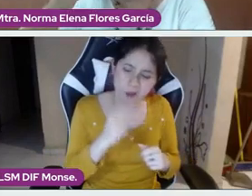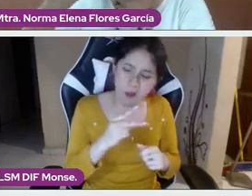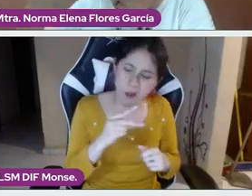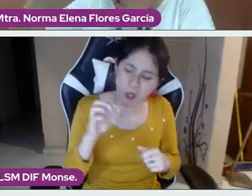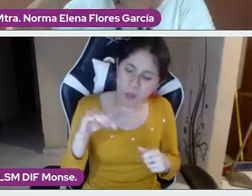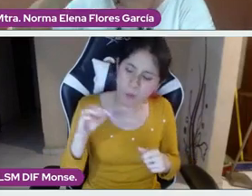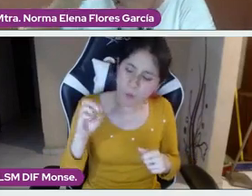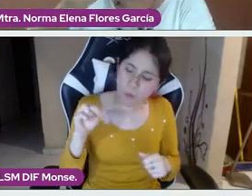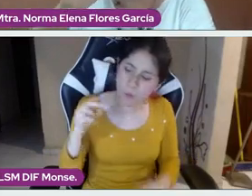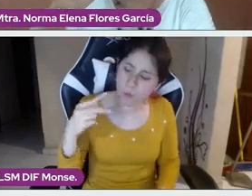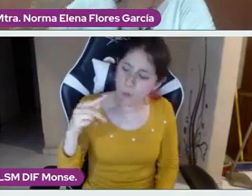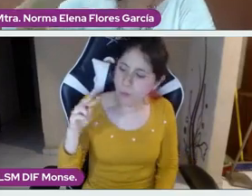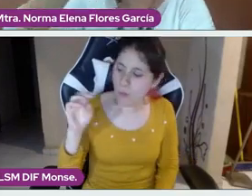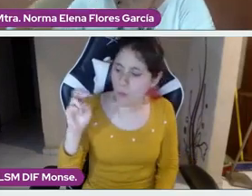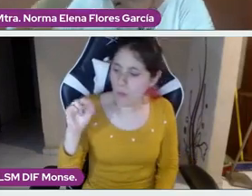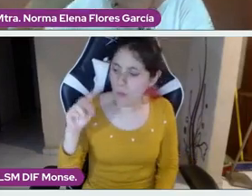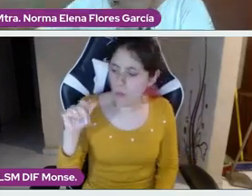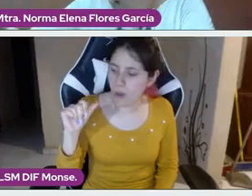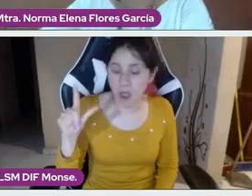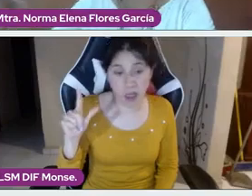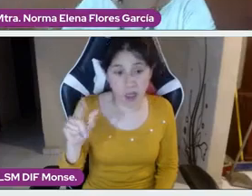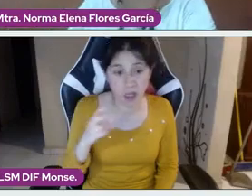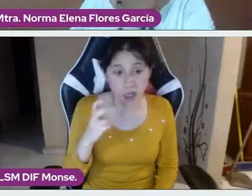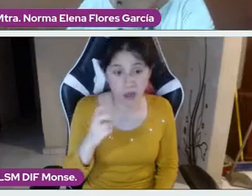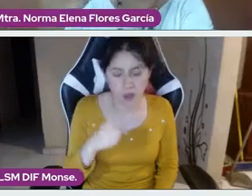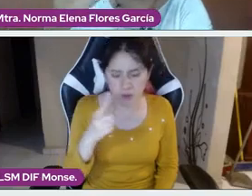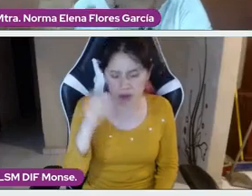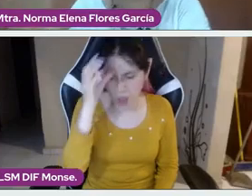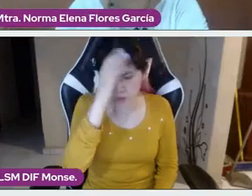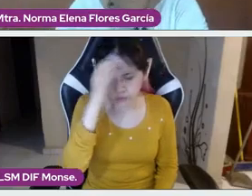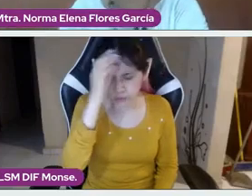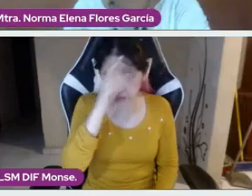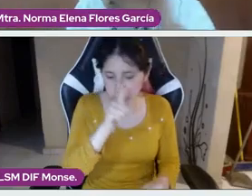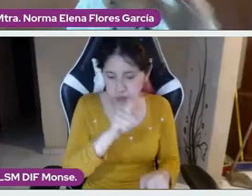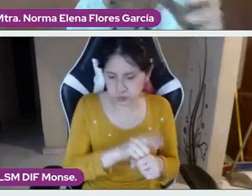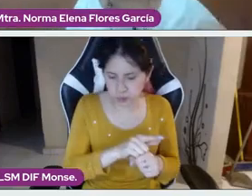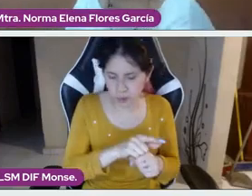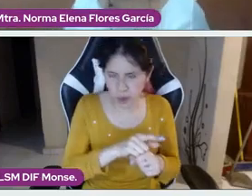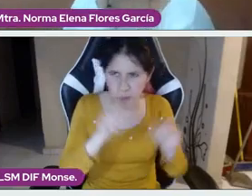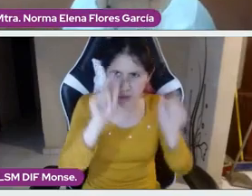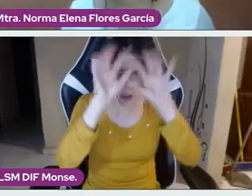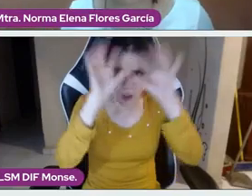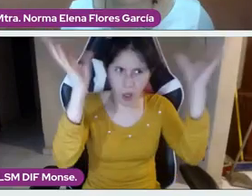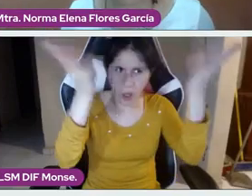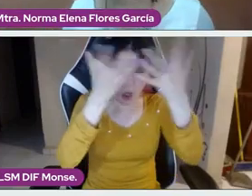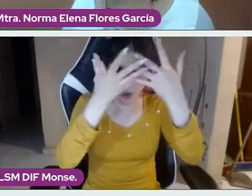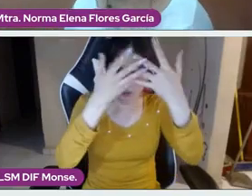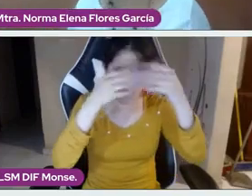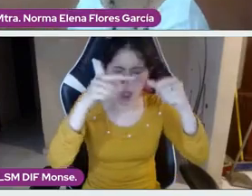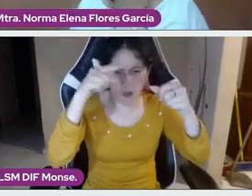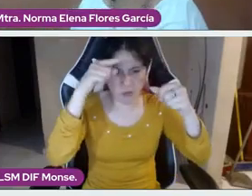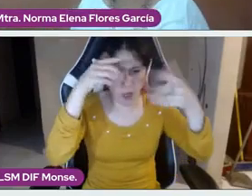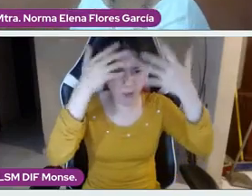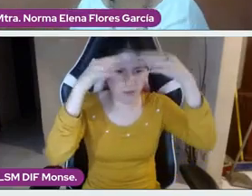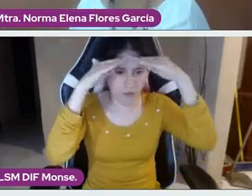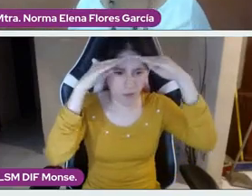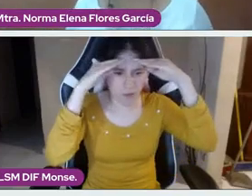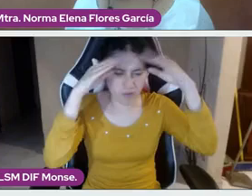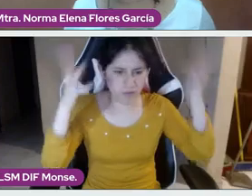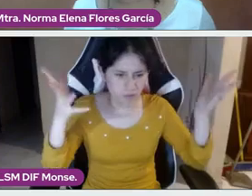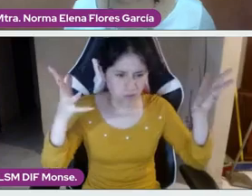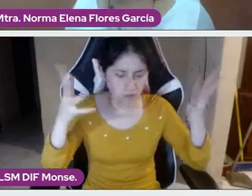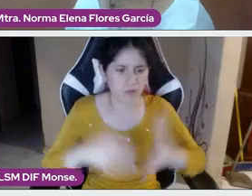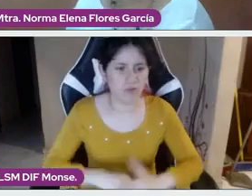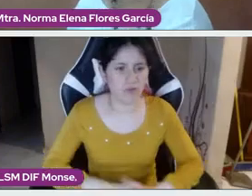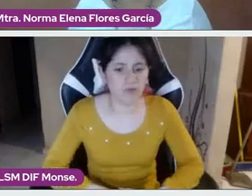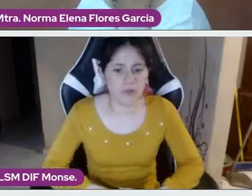por es una cultura hegemónica, no es una realidad. Por ahí ya nos daba datos muy valiosos la